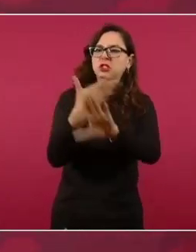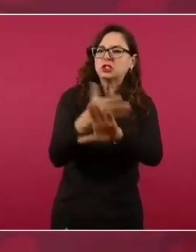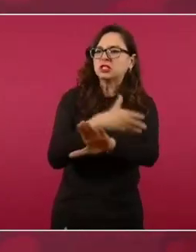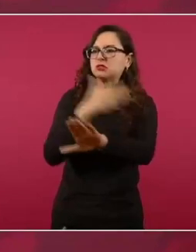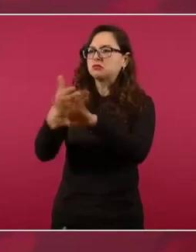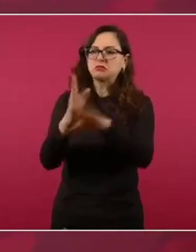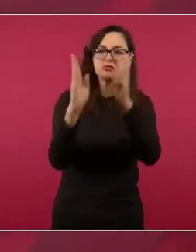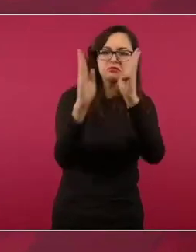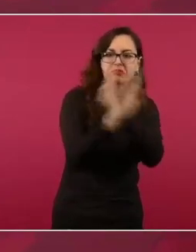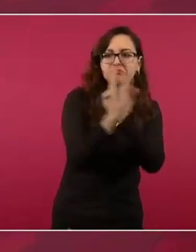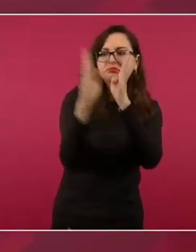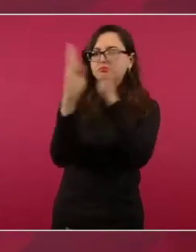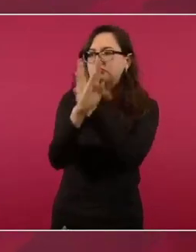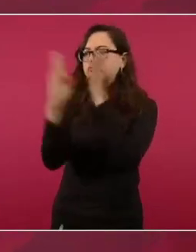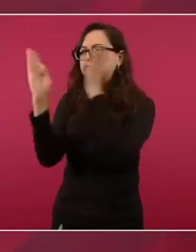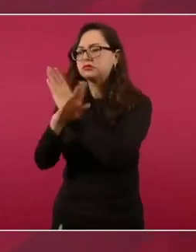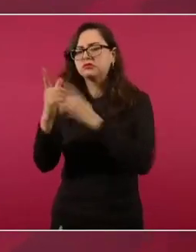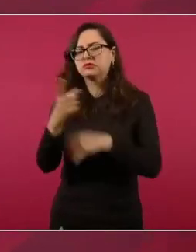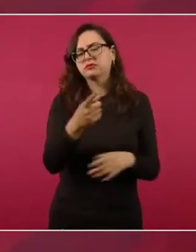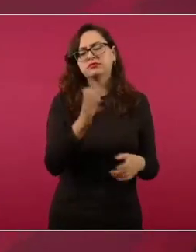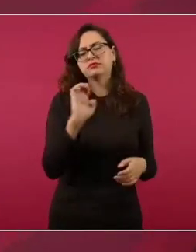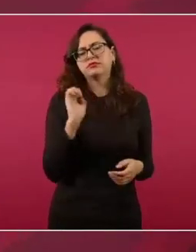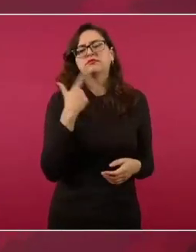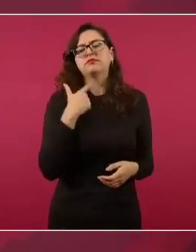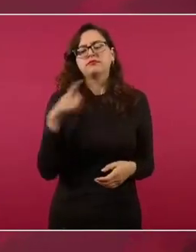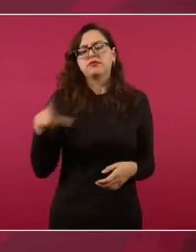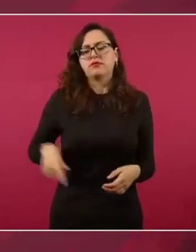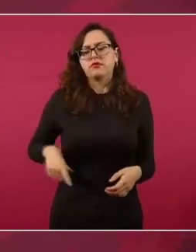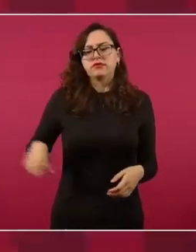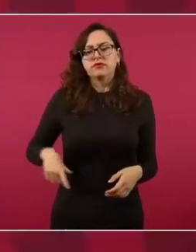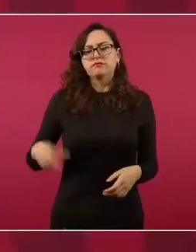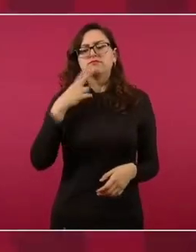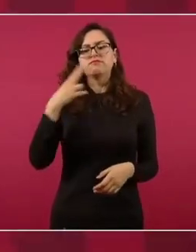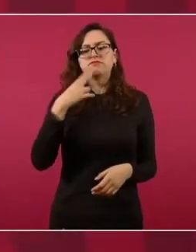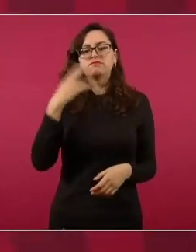y que estos equipos de espionaje